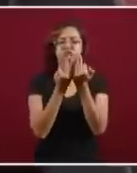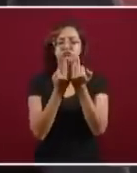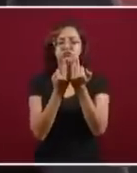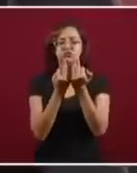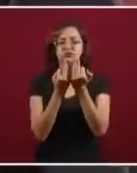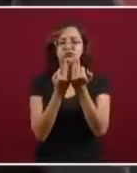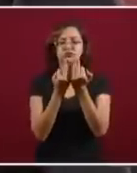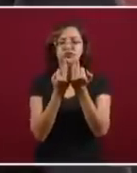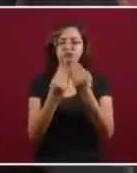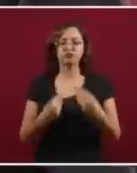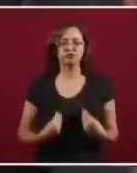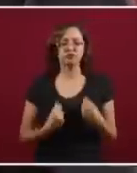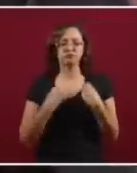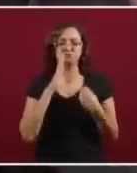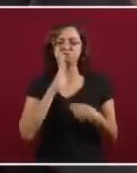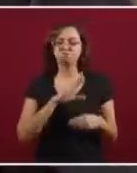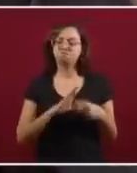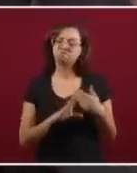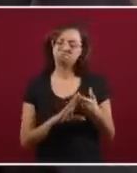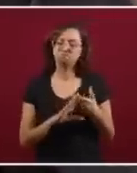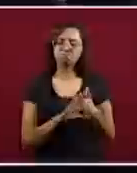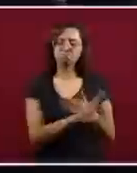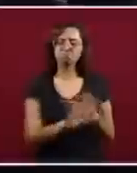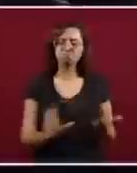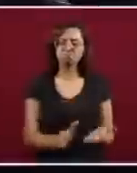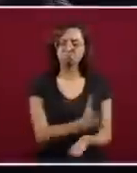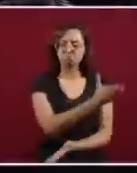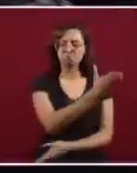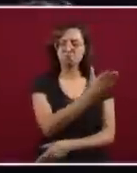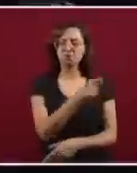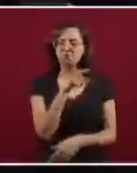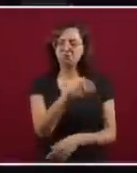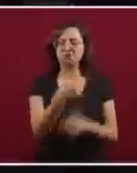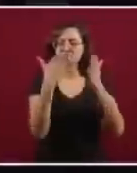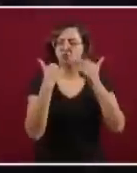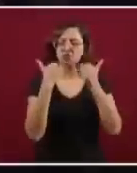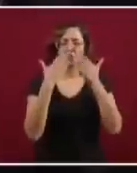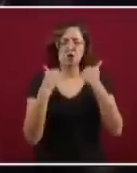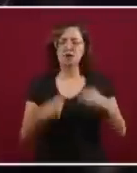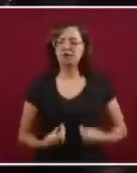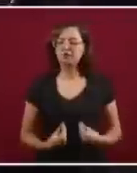de vida que no es vida